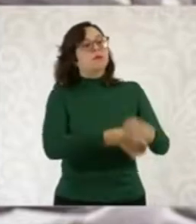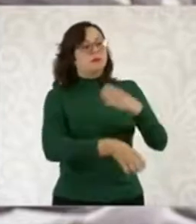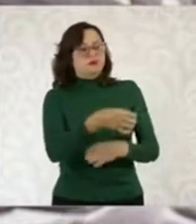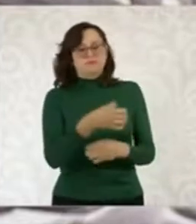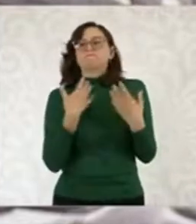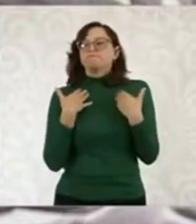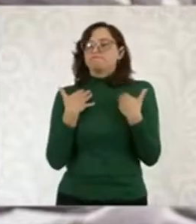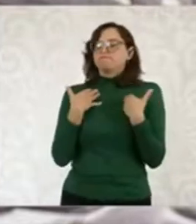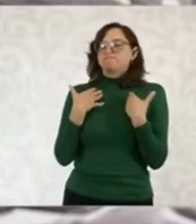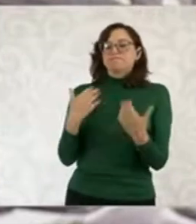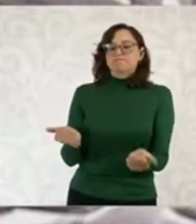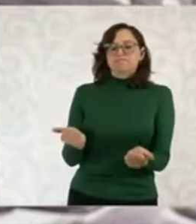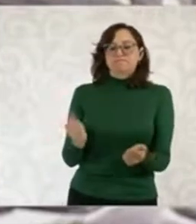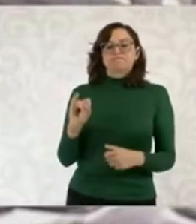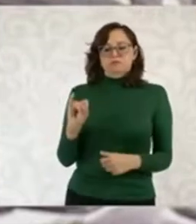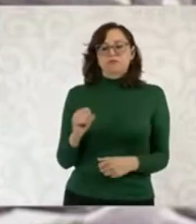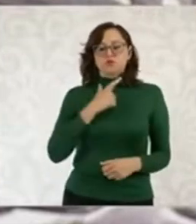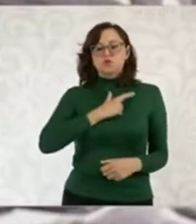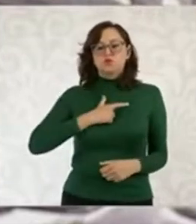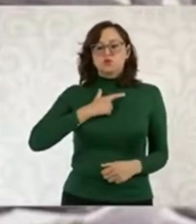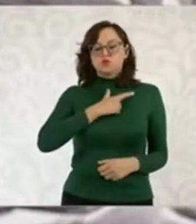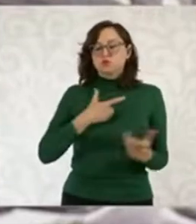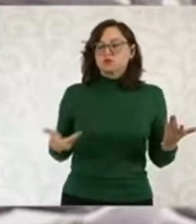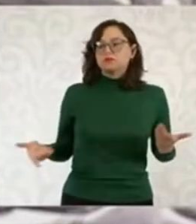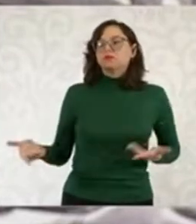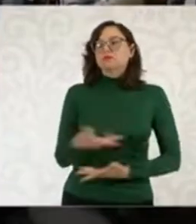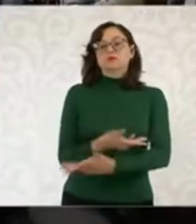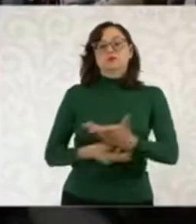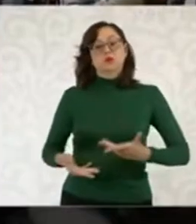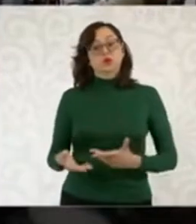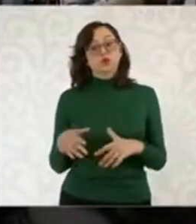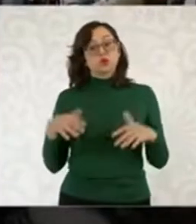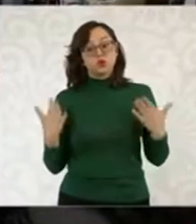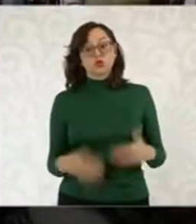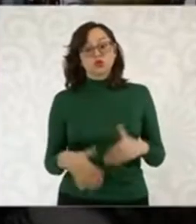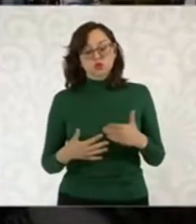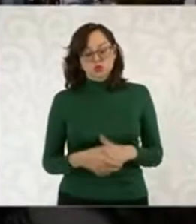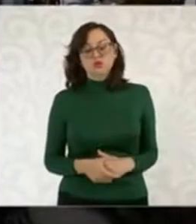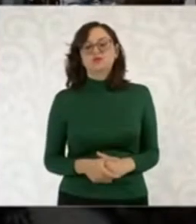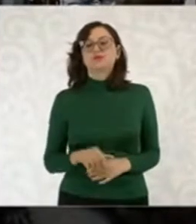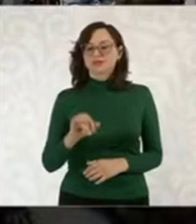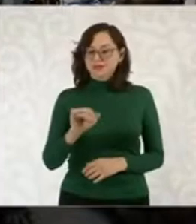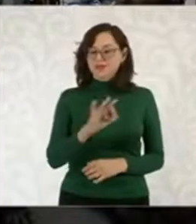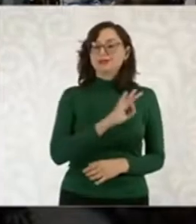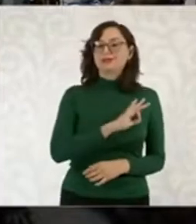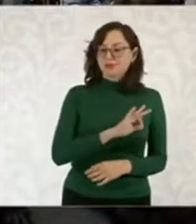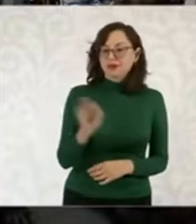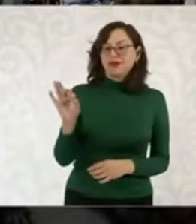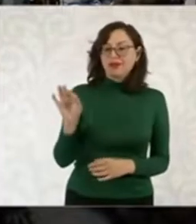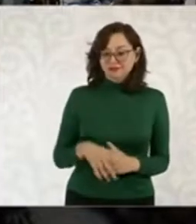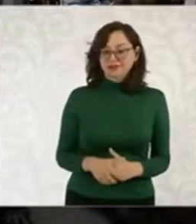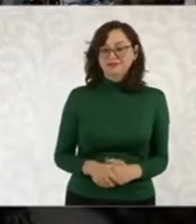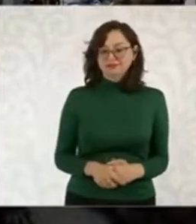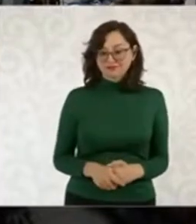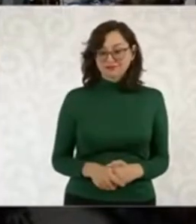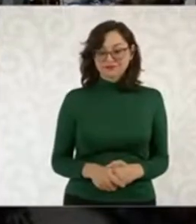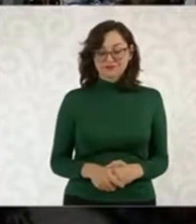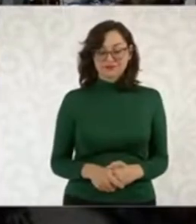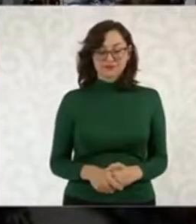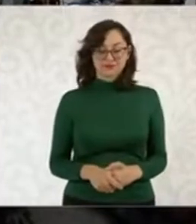situación y que están cooperando y colaborando. Entonces, ahora sí que sí se puede.